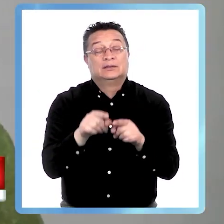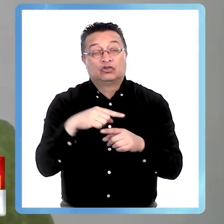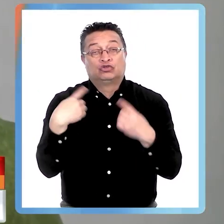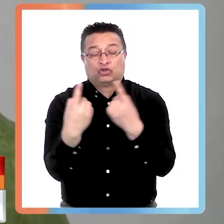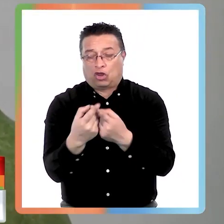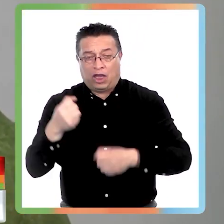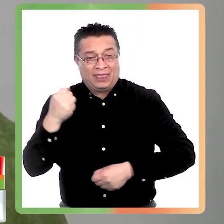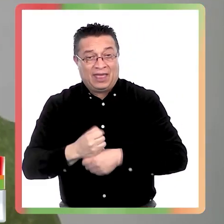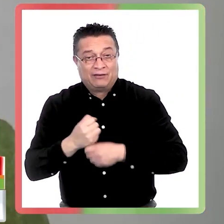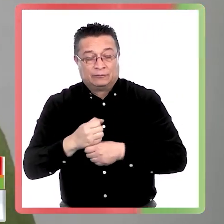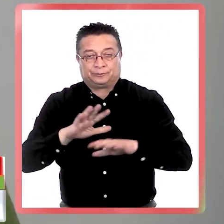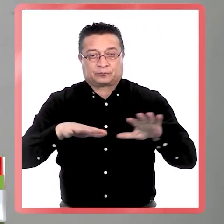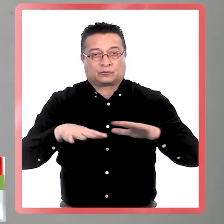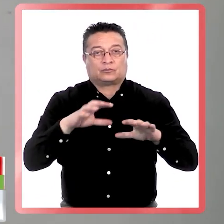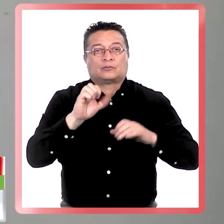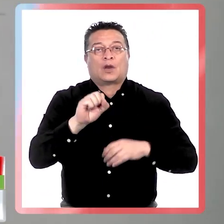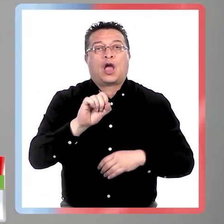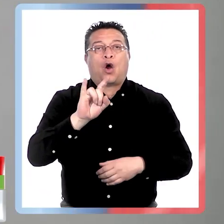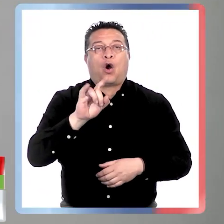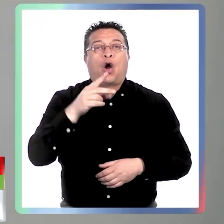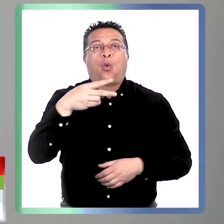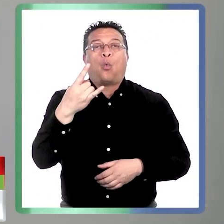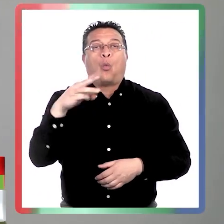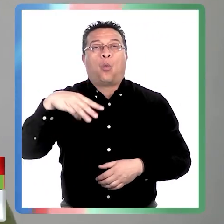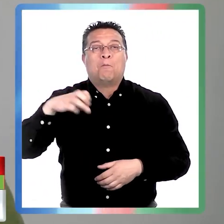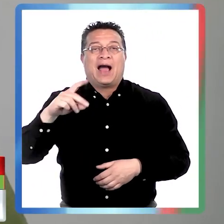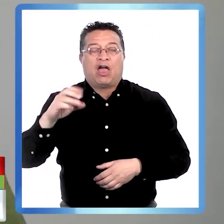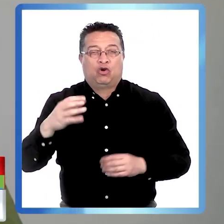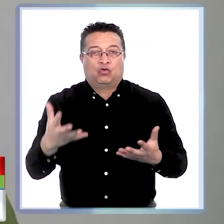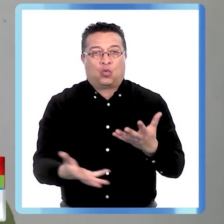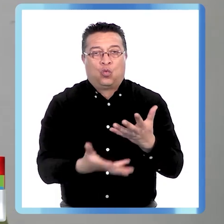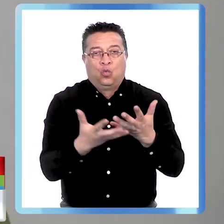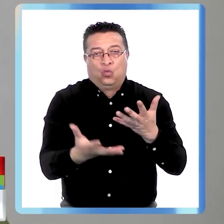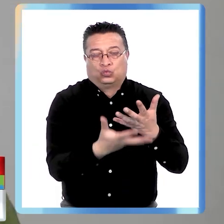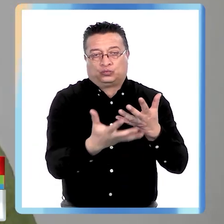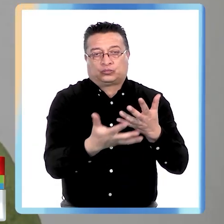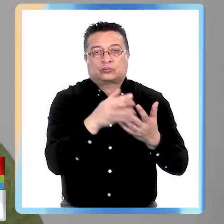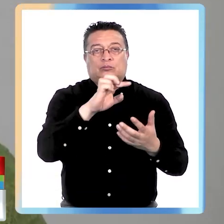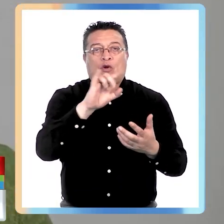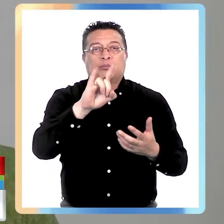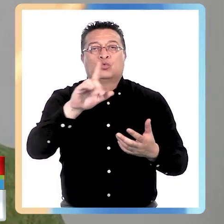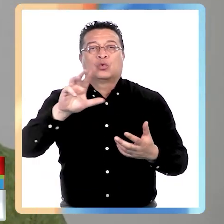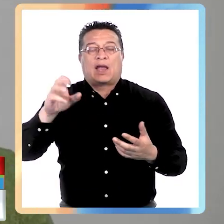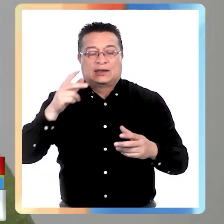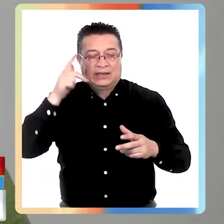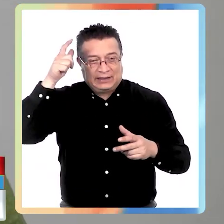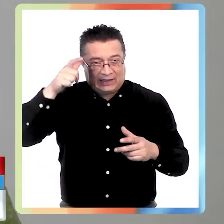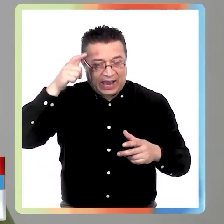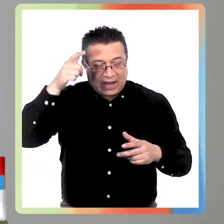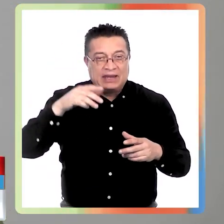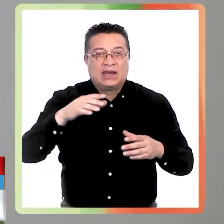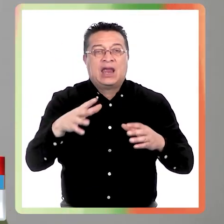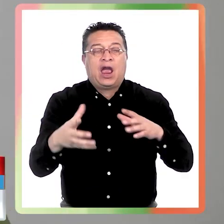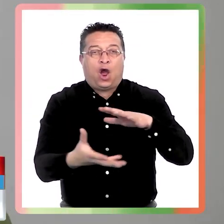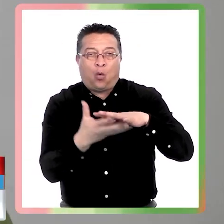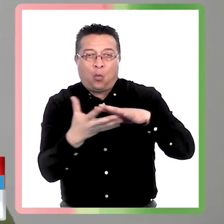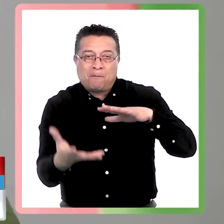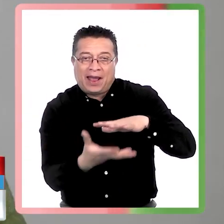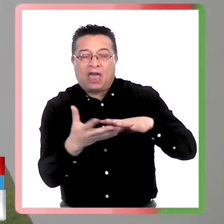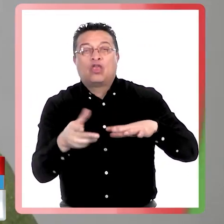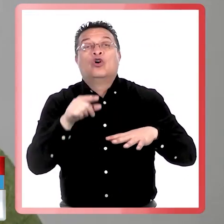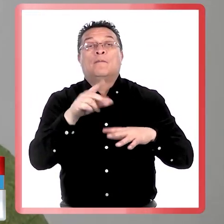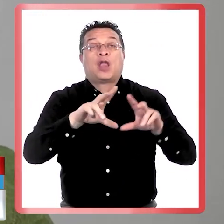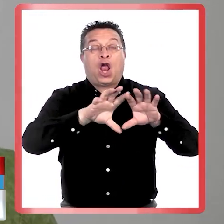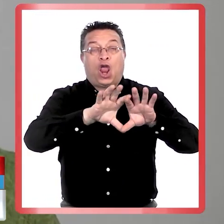trabajamos son productos ahumados traídos desde la localidad de Purranque, carnes ahumadas, las longanizas ahumadas.